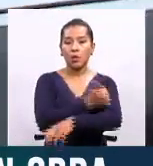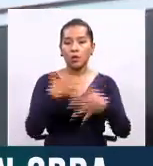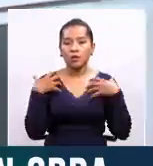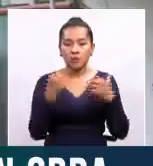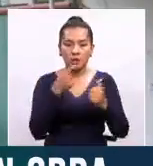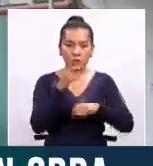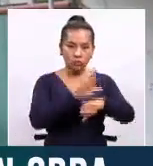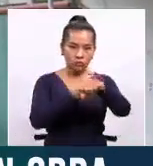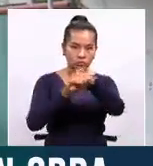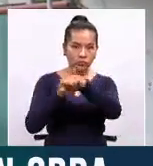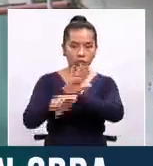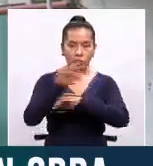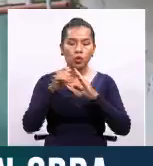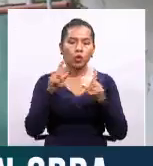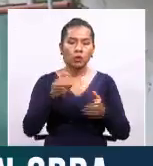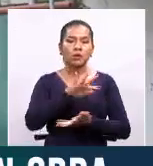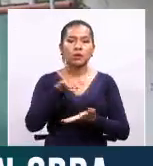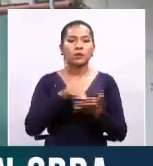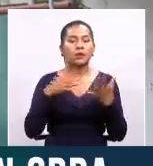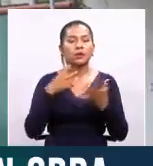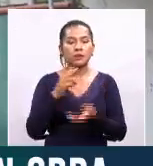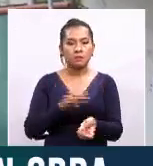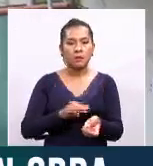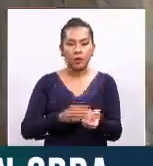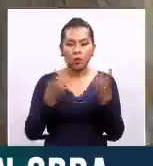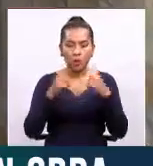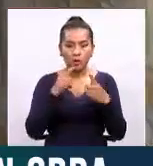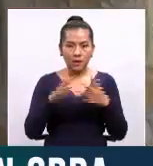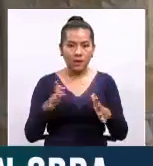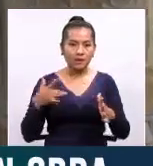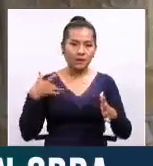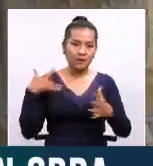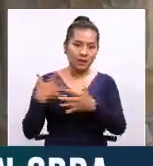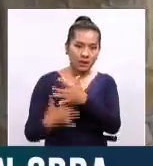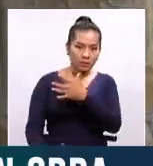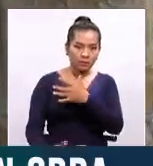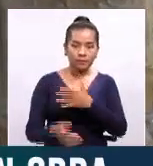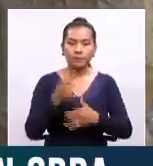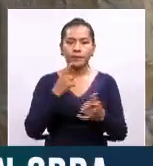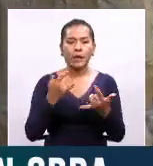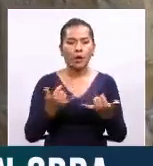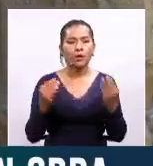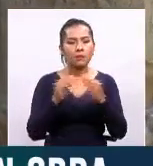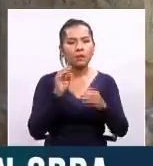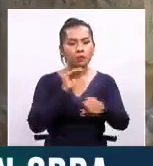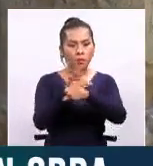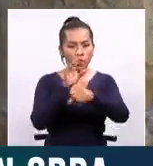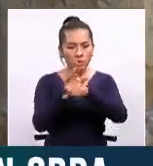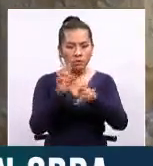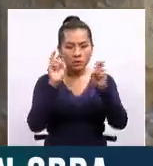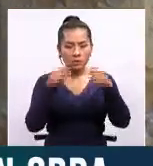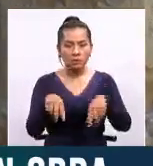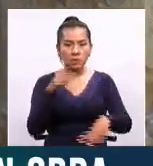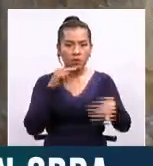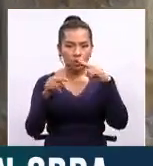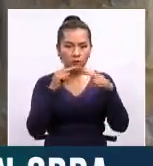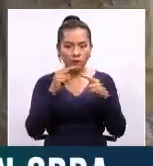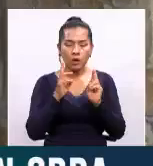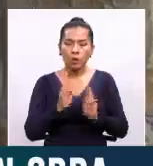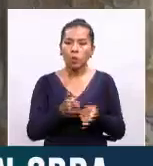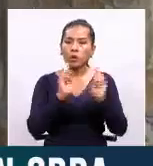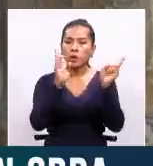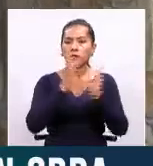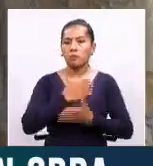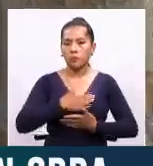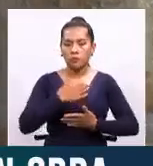acudir a centros médicos si presenta alguno de los síntomas. Recomendamos a la población también la notificación oportuna de